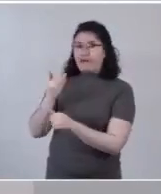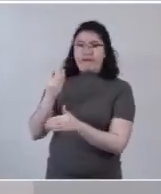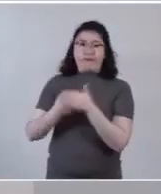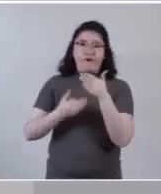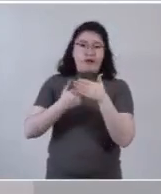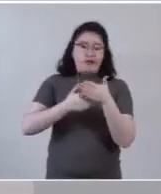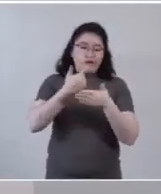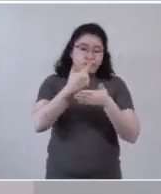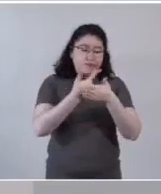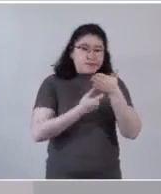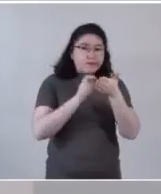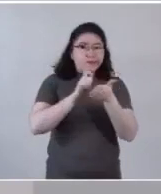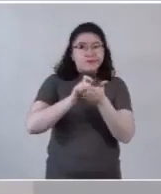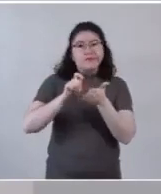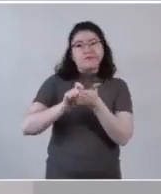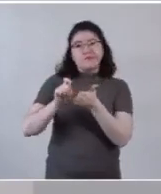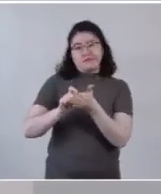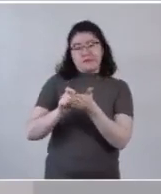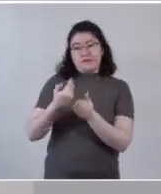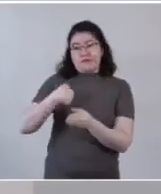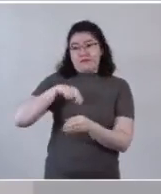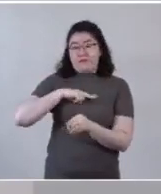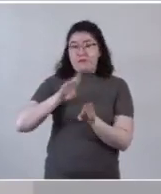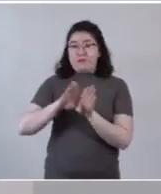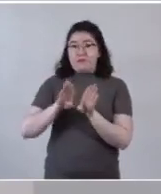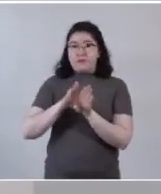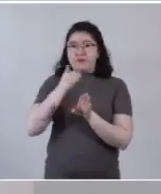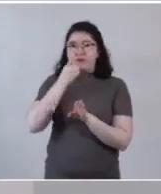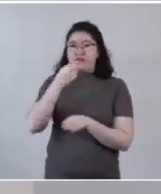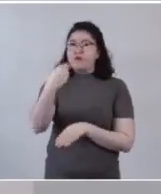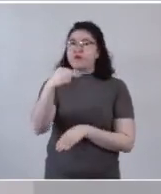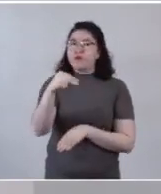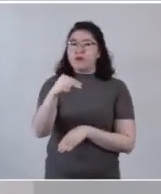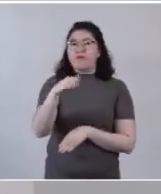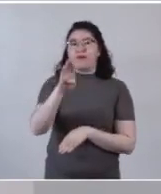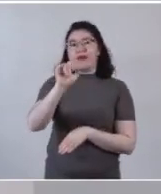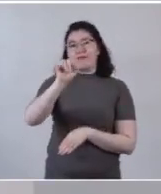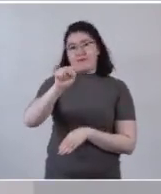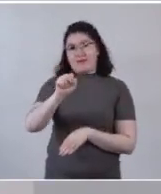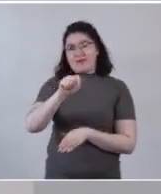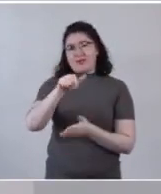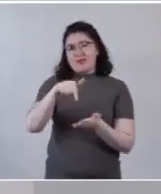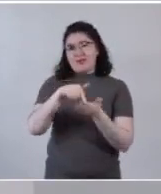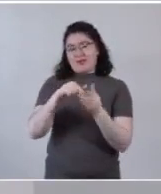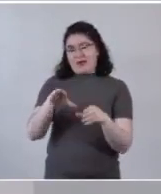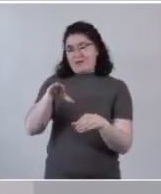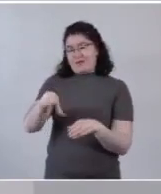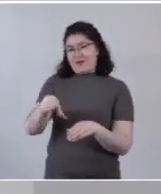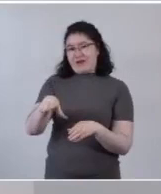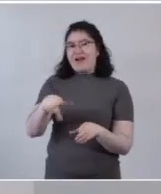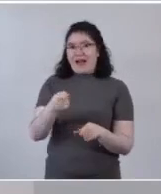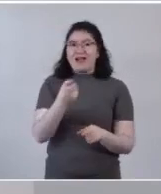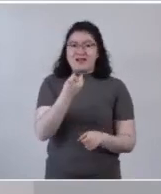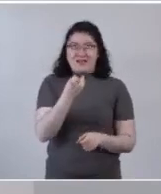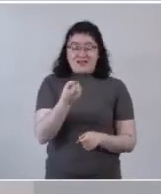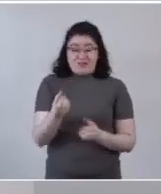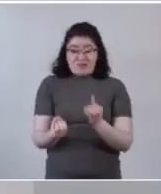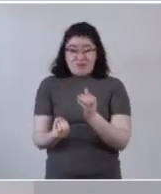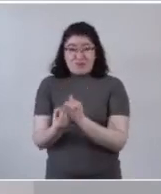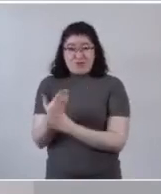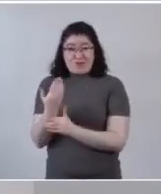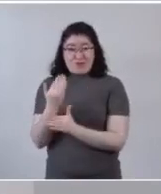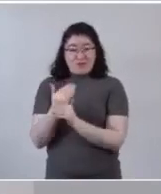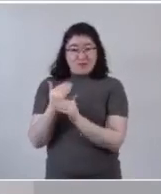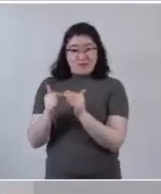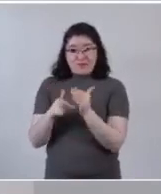primer censo, le llamamos polígonos bis, esa es la manera en que se determina, y estos nuevos espacios se